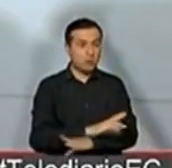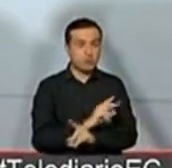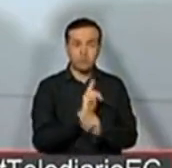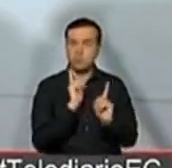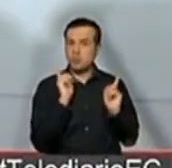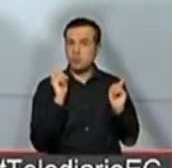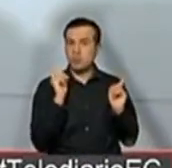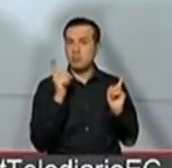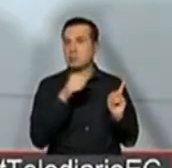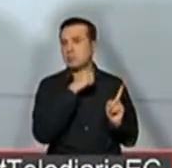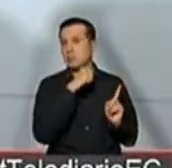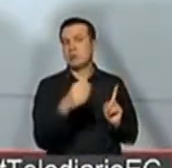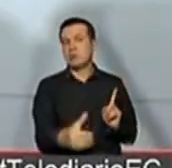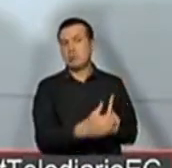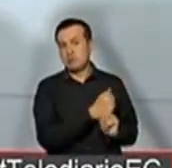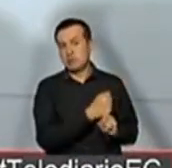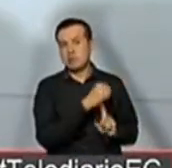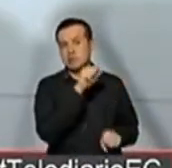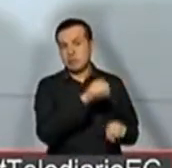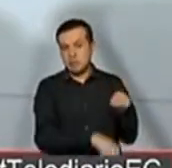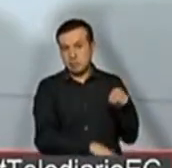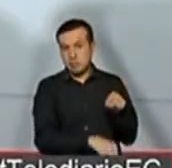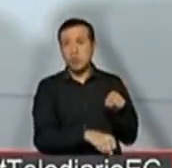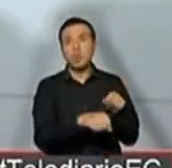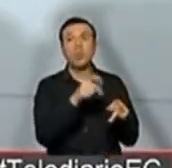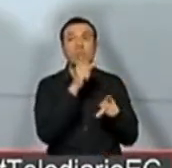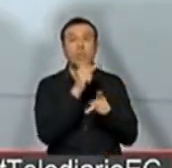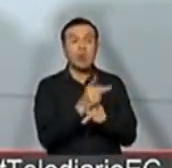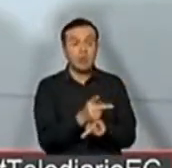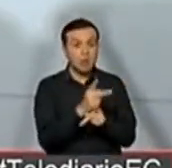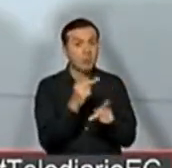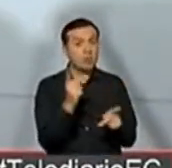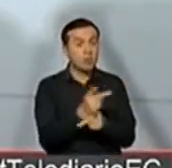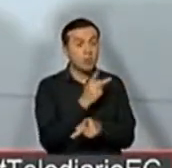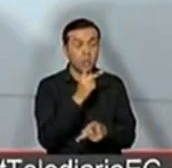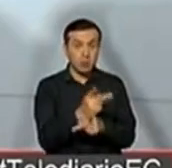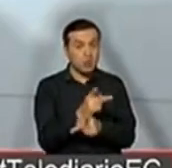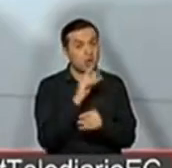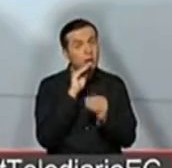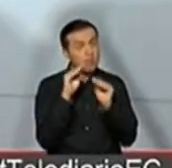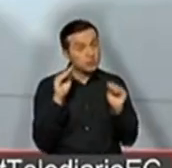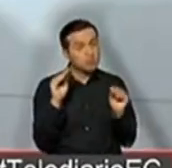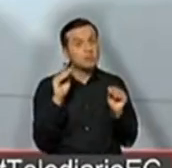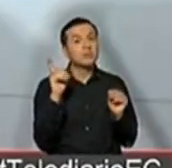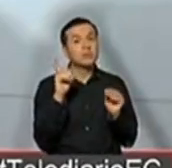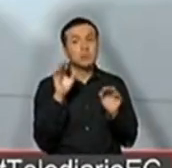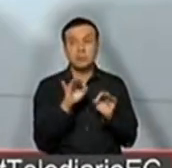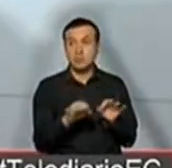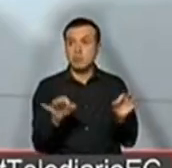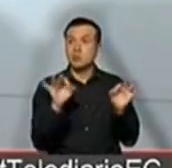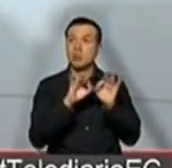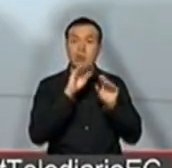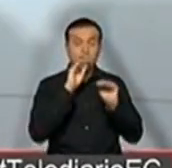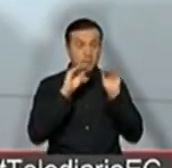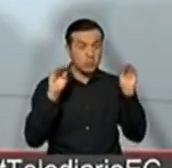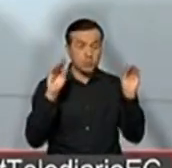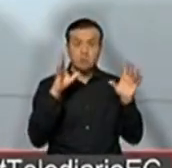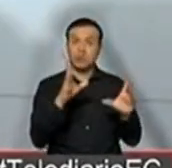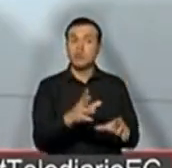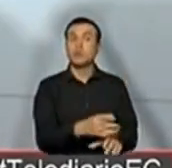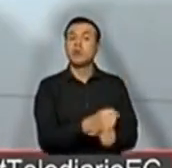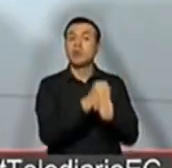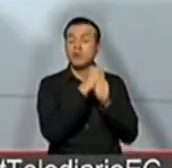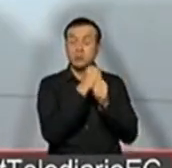lo secuestraban o dañaban los campos. Cuidado, caigamos en eso. Así es que hay que poner un gran énfasis en la